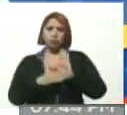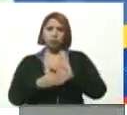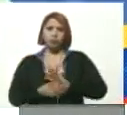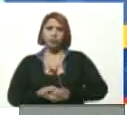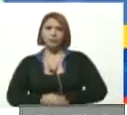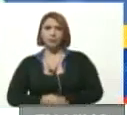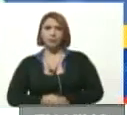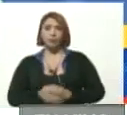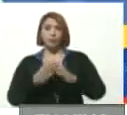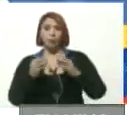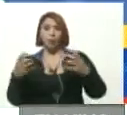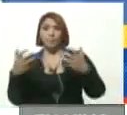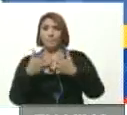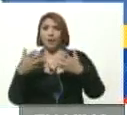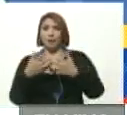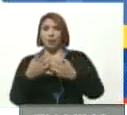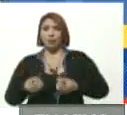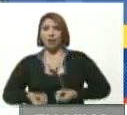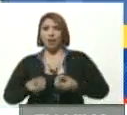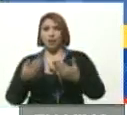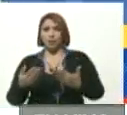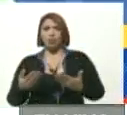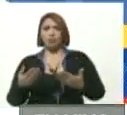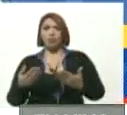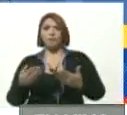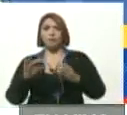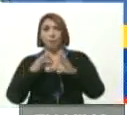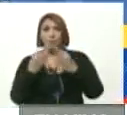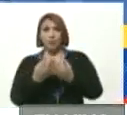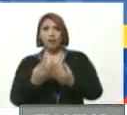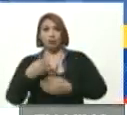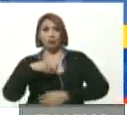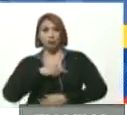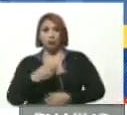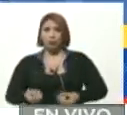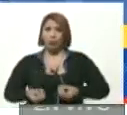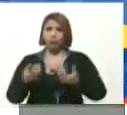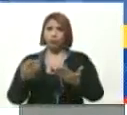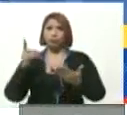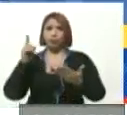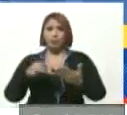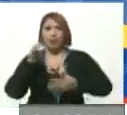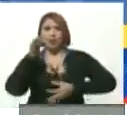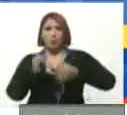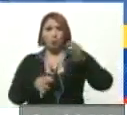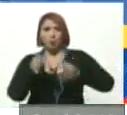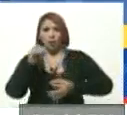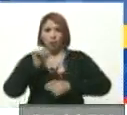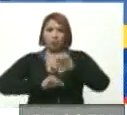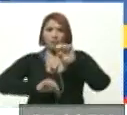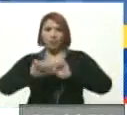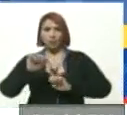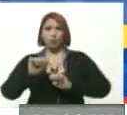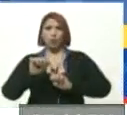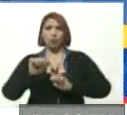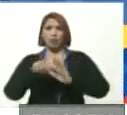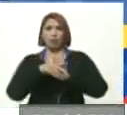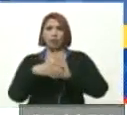Y toda esa batalla la dio su familia, la dio él, la dimos todos nosotros, los abogados, los defensores de derechos